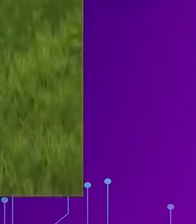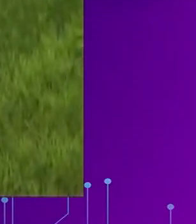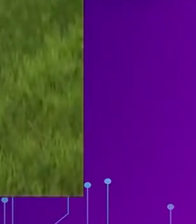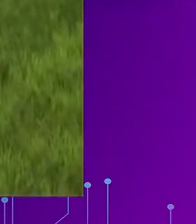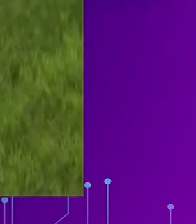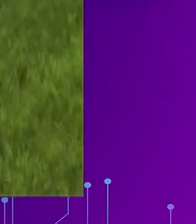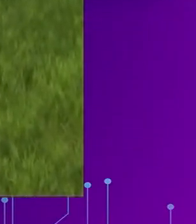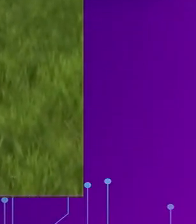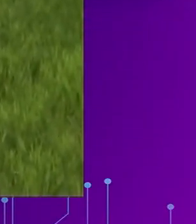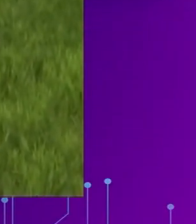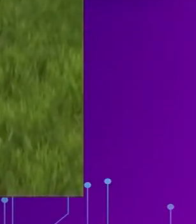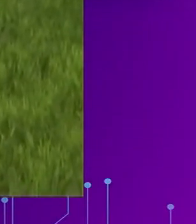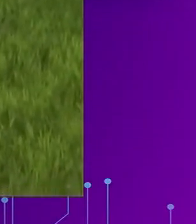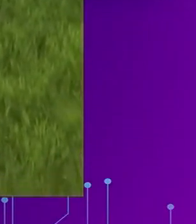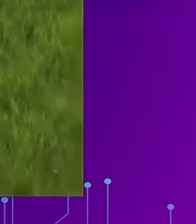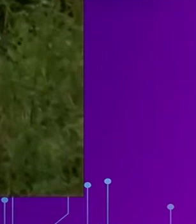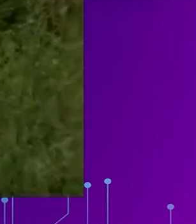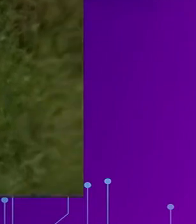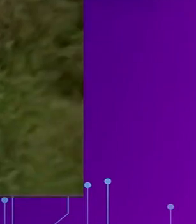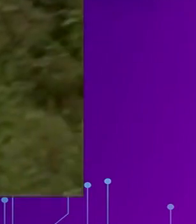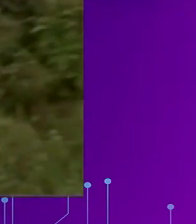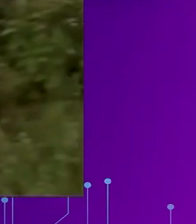que pisquetlen que cuase,